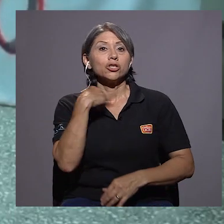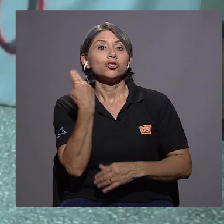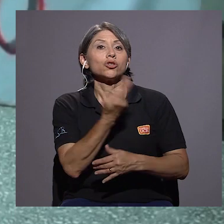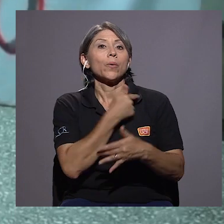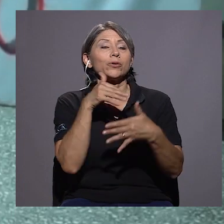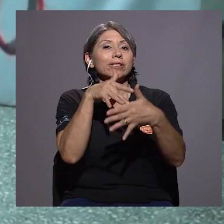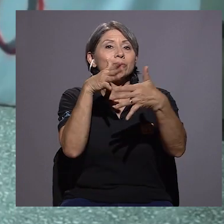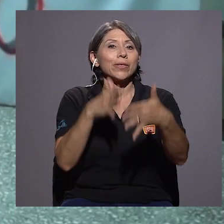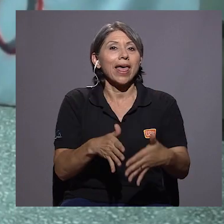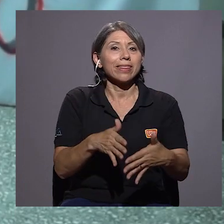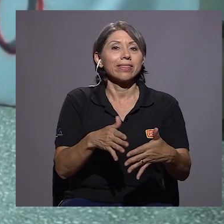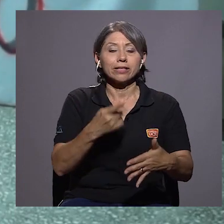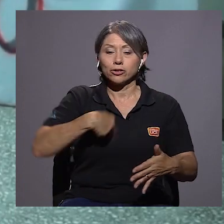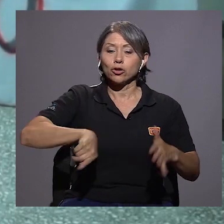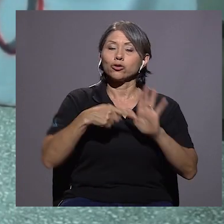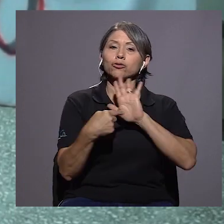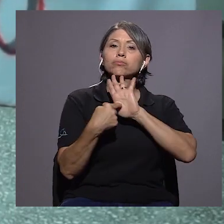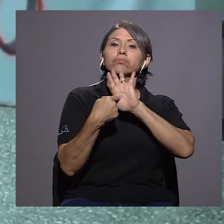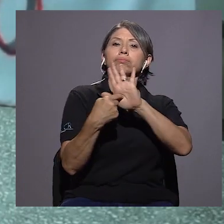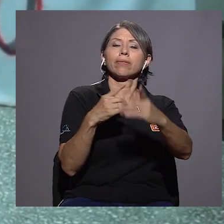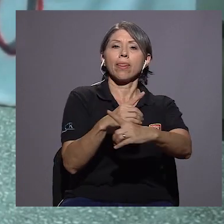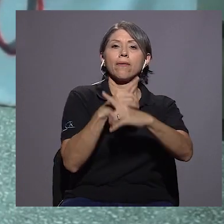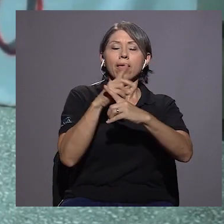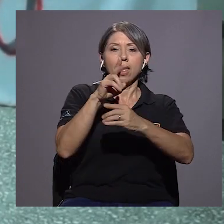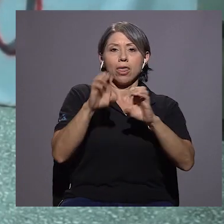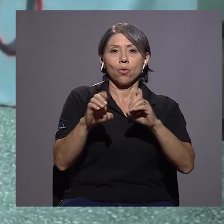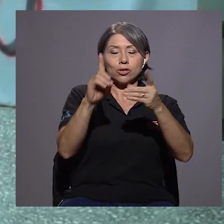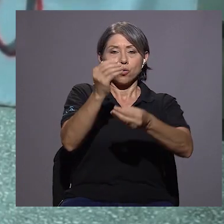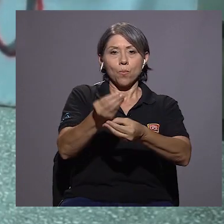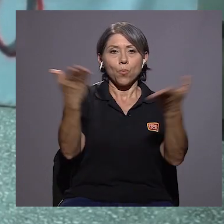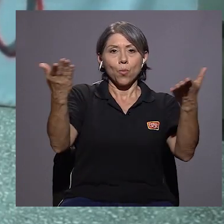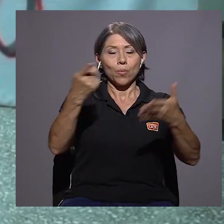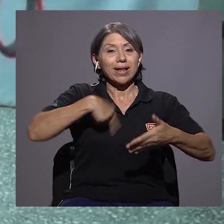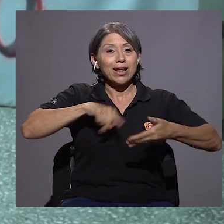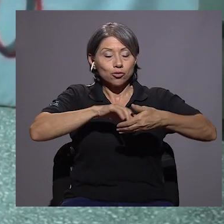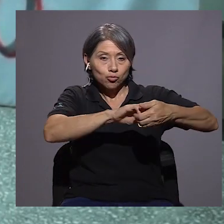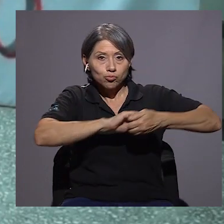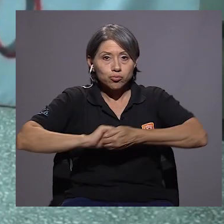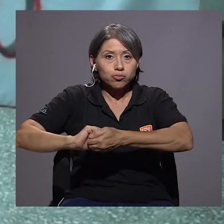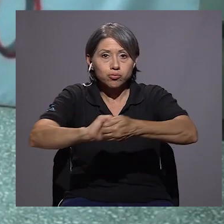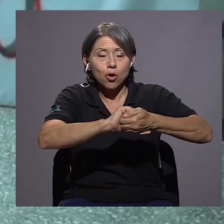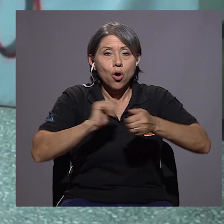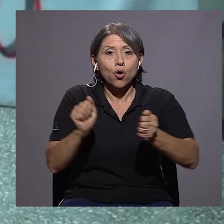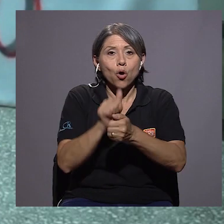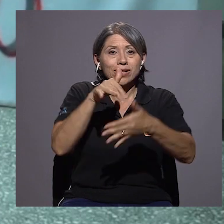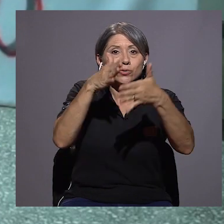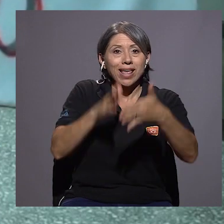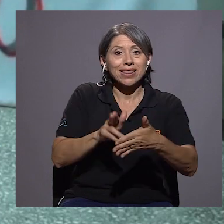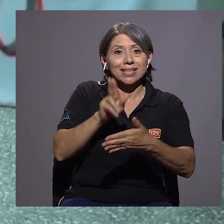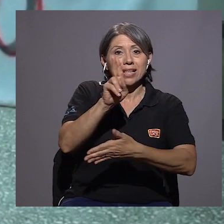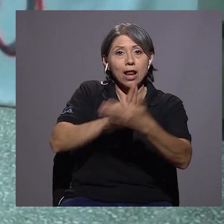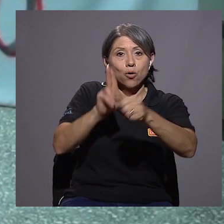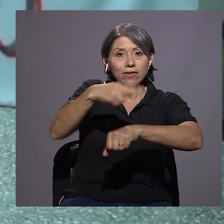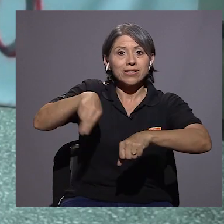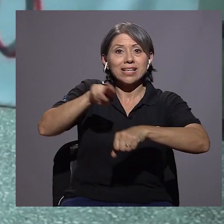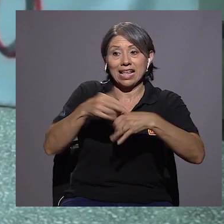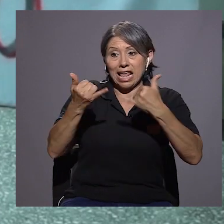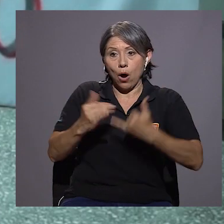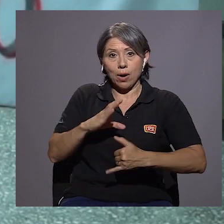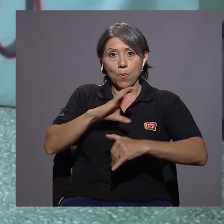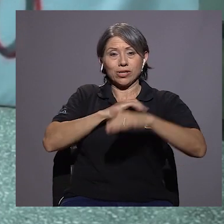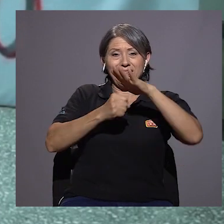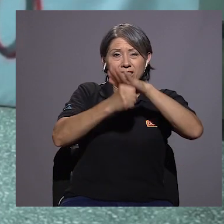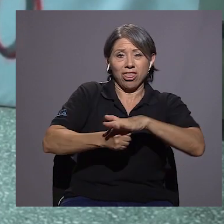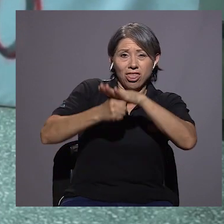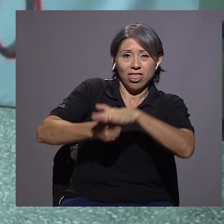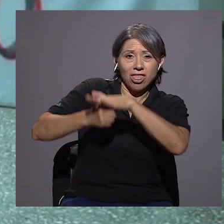Somos estudiantes. Damos la cara por la educación pública. Nos solidarizamos con los estudiantes de la UNA que están siendo reprimidos por